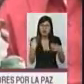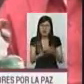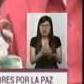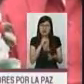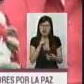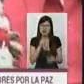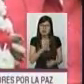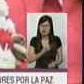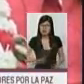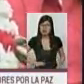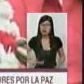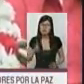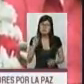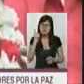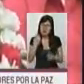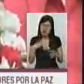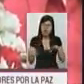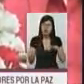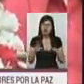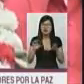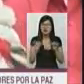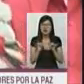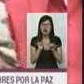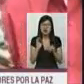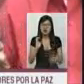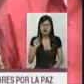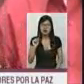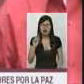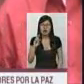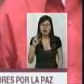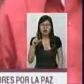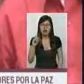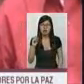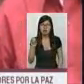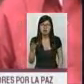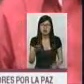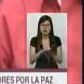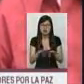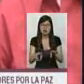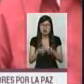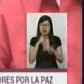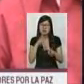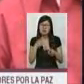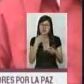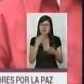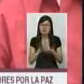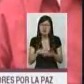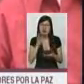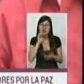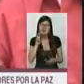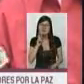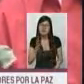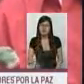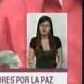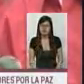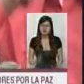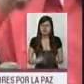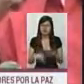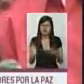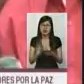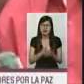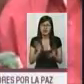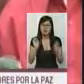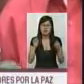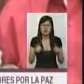presidentes, lo primero que han hecho como Carlos de Mesa es dar amnistía a Evo Morales. Cuando Evo Morales llega al